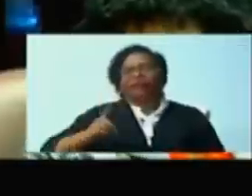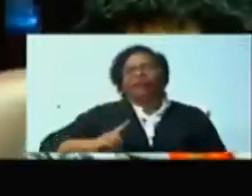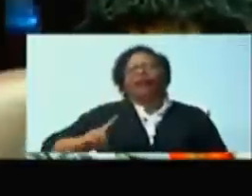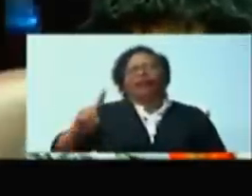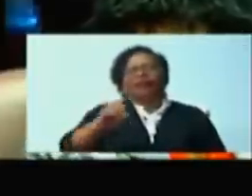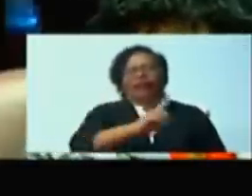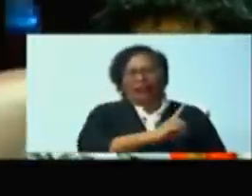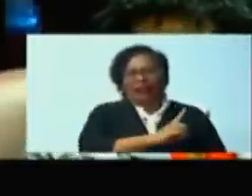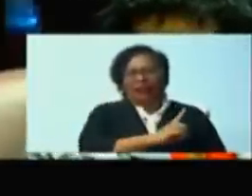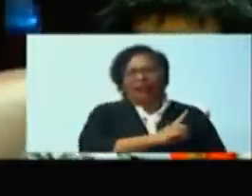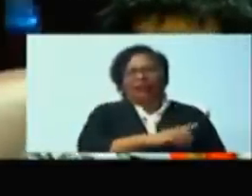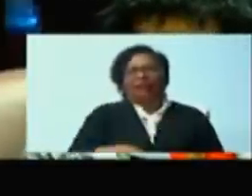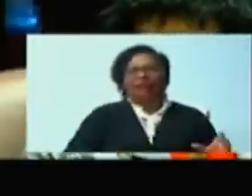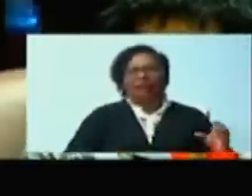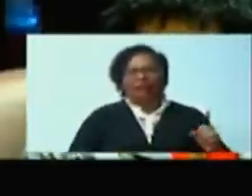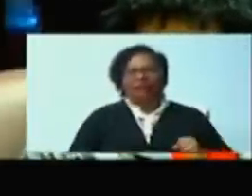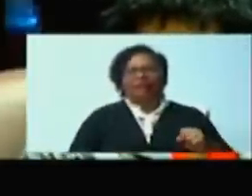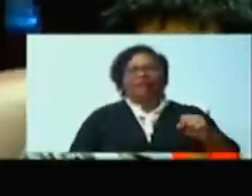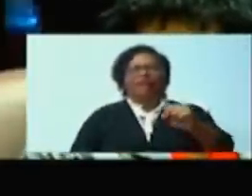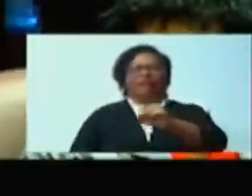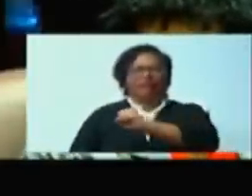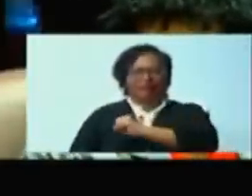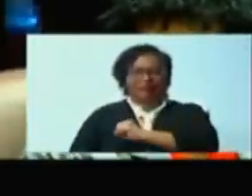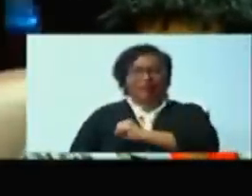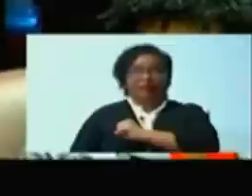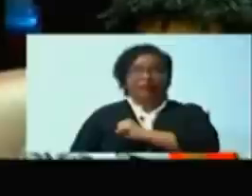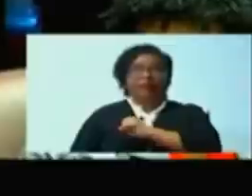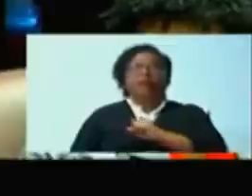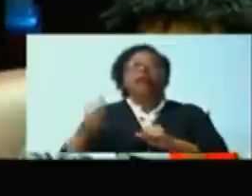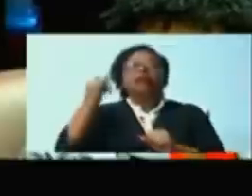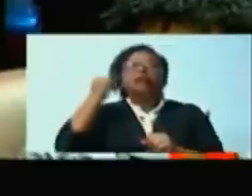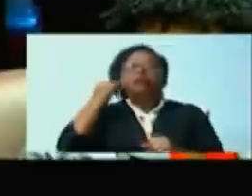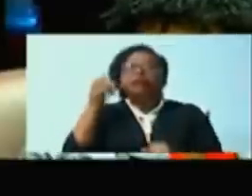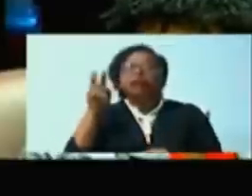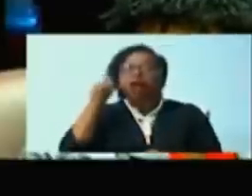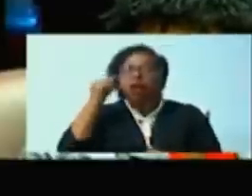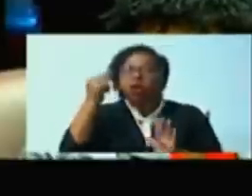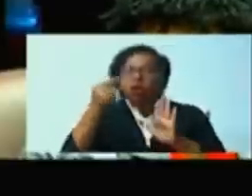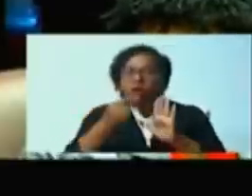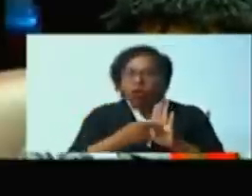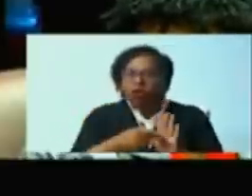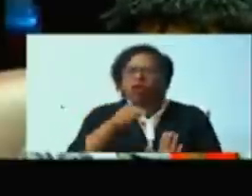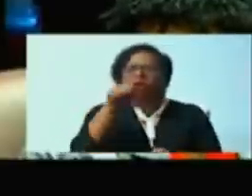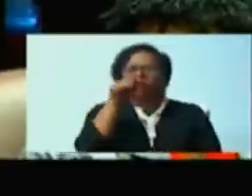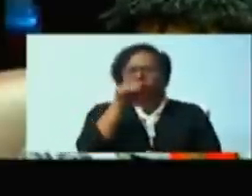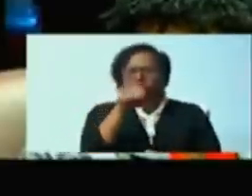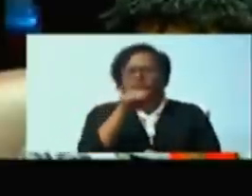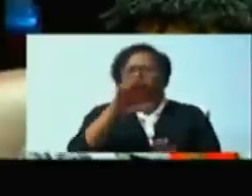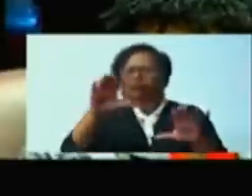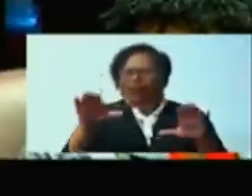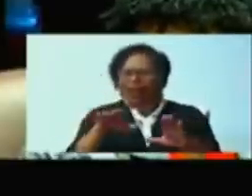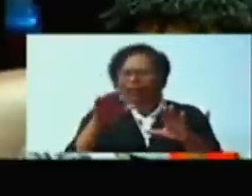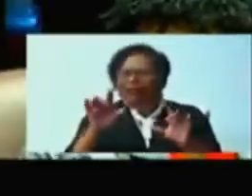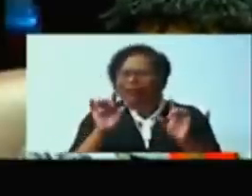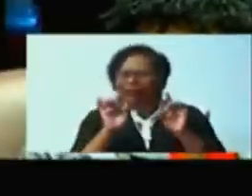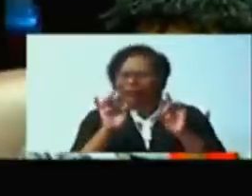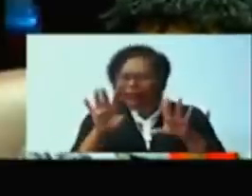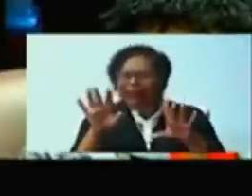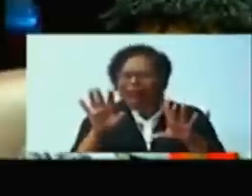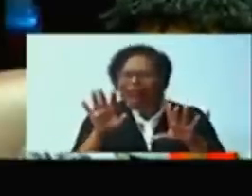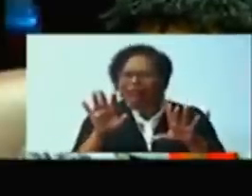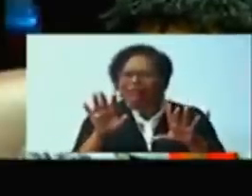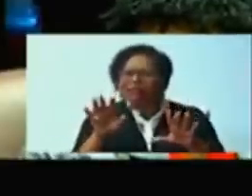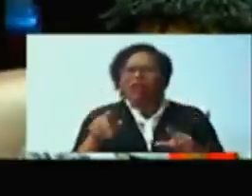si se suscitan elementos que puedan constituir de manera eventual faltas graves Si eso se verifica